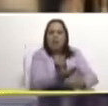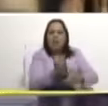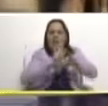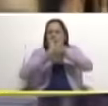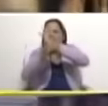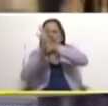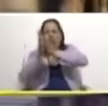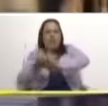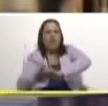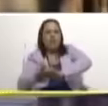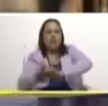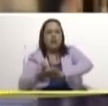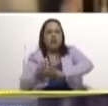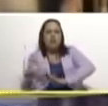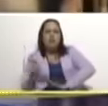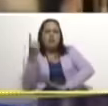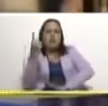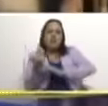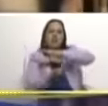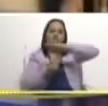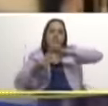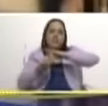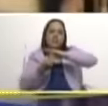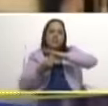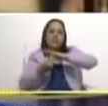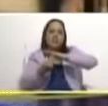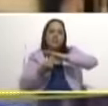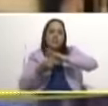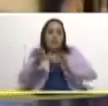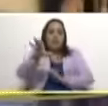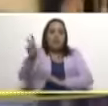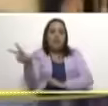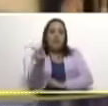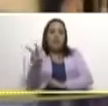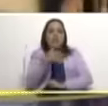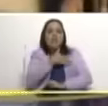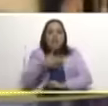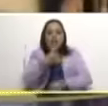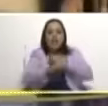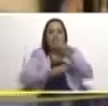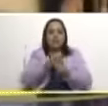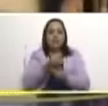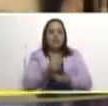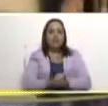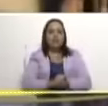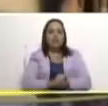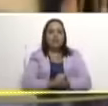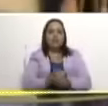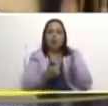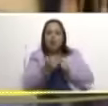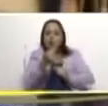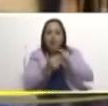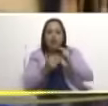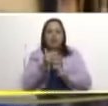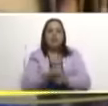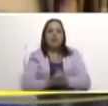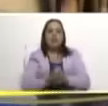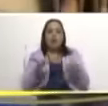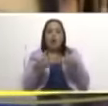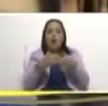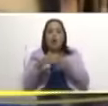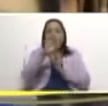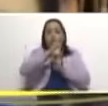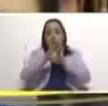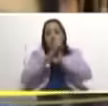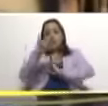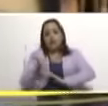destrozaron los primeros cimientos del Estado que pretendió construir en Congreso Constituyente,